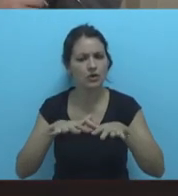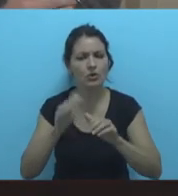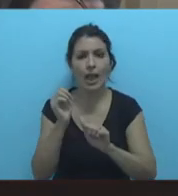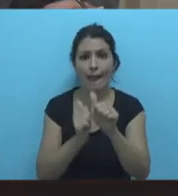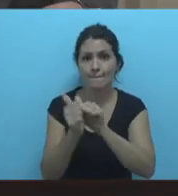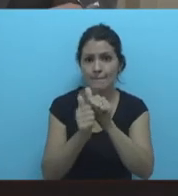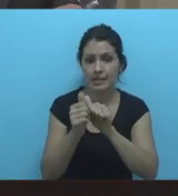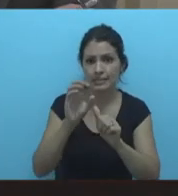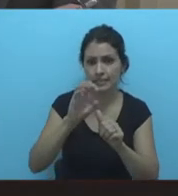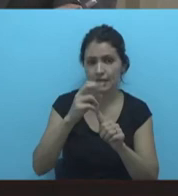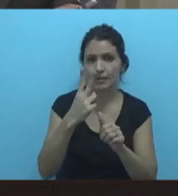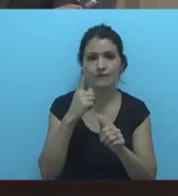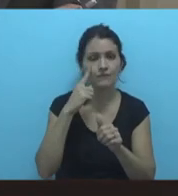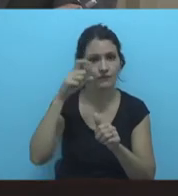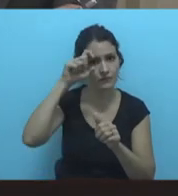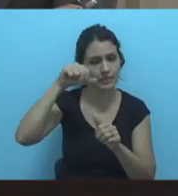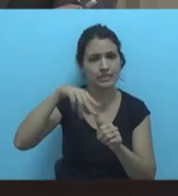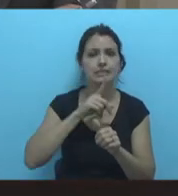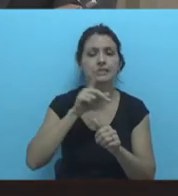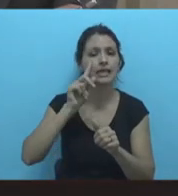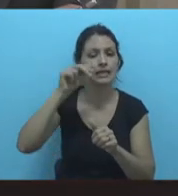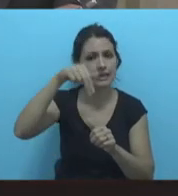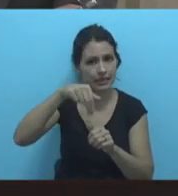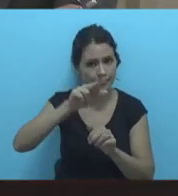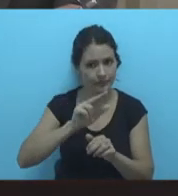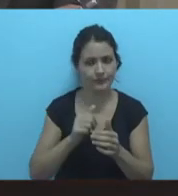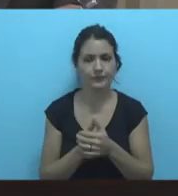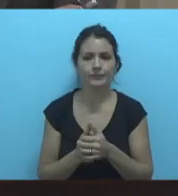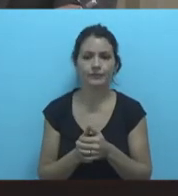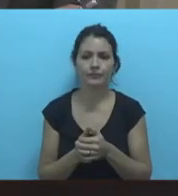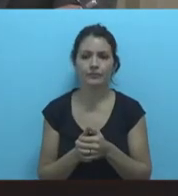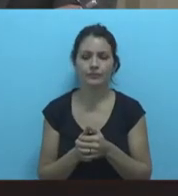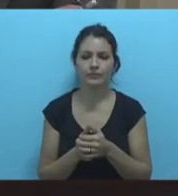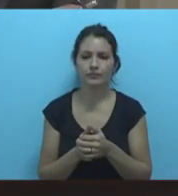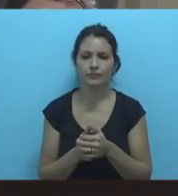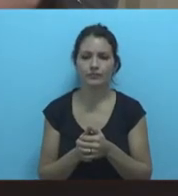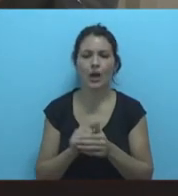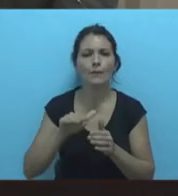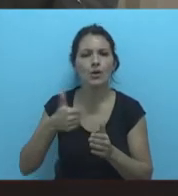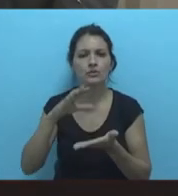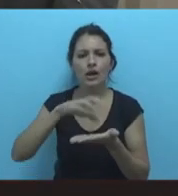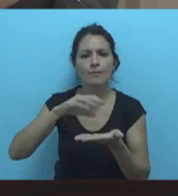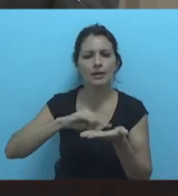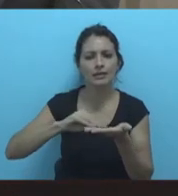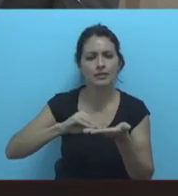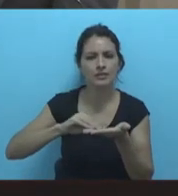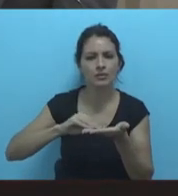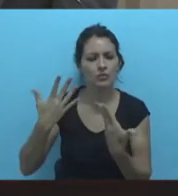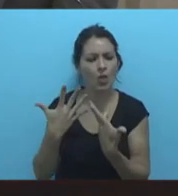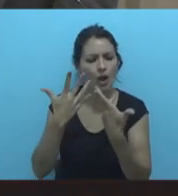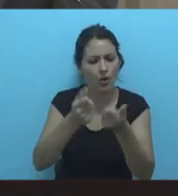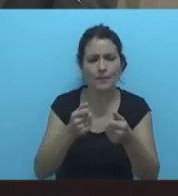Vicentín, manifestada por los distintos actores dentro del proceso concursal. De tal forma, la Cámara de Diputados acompaña a todas las